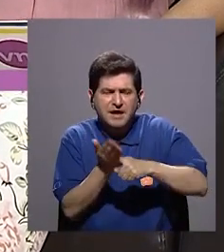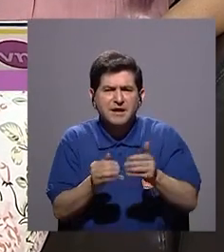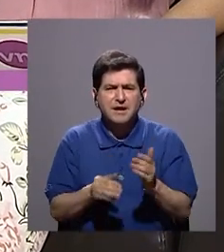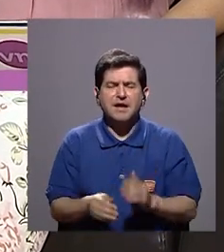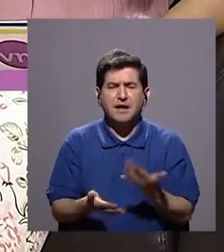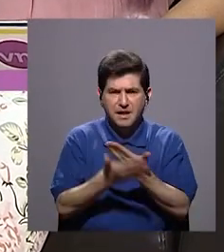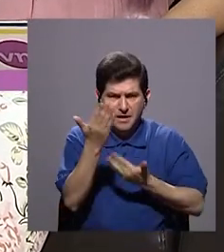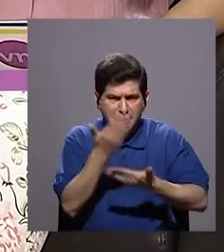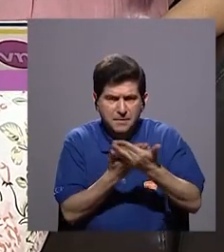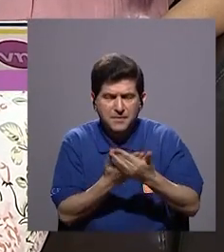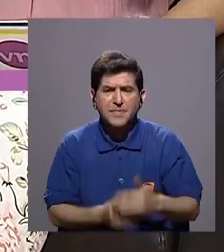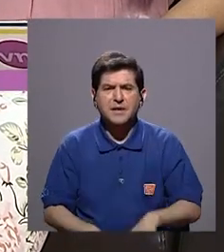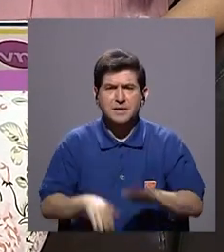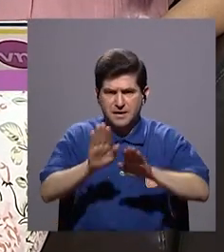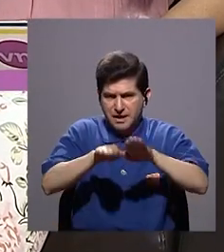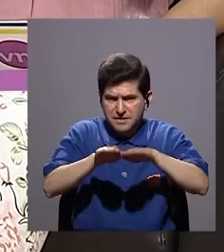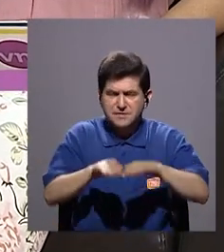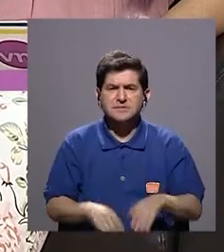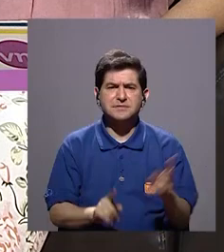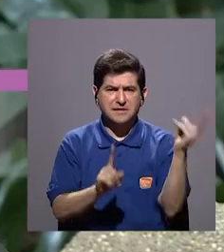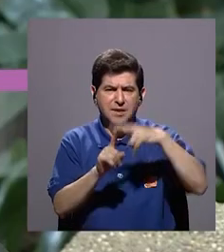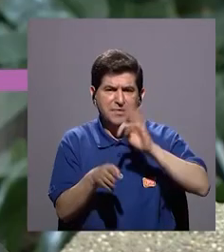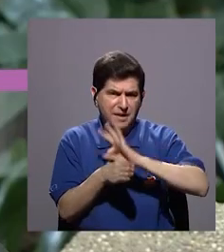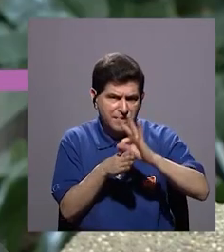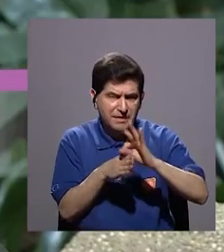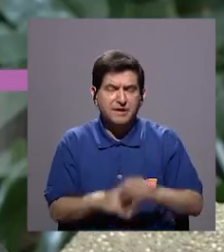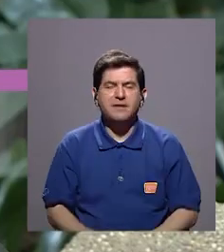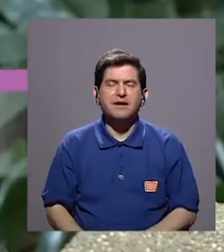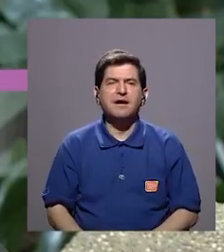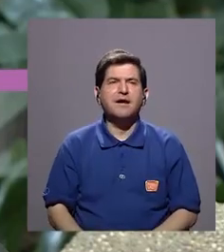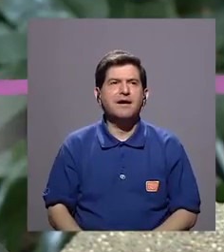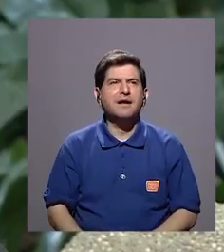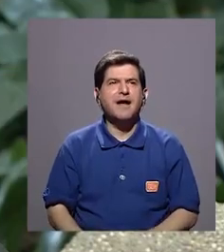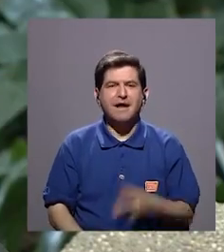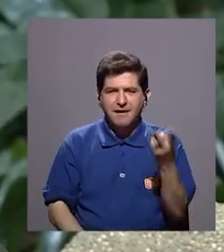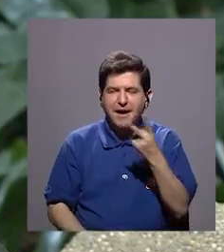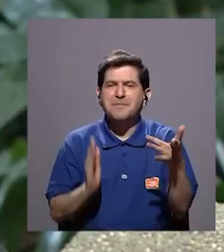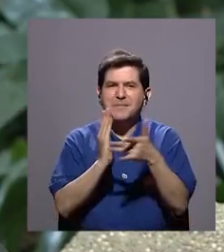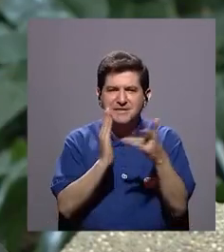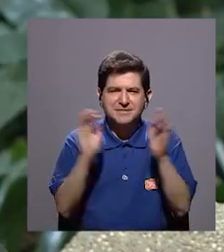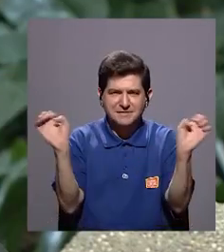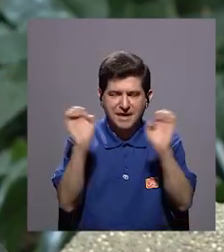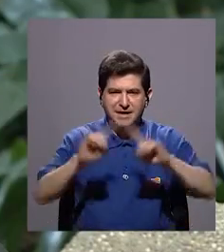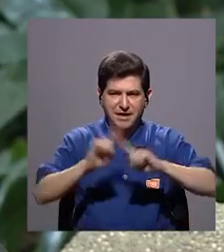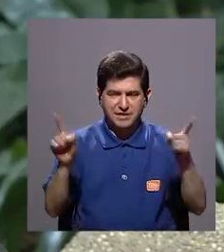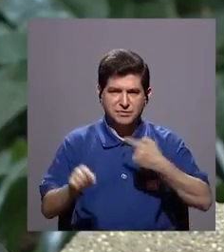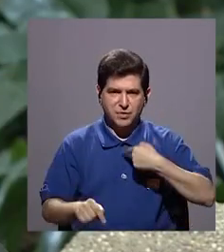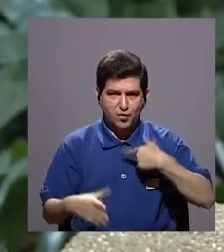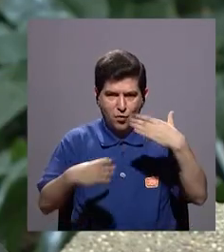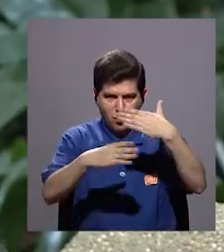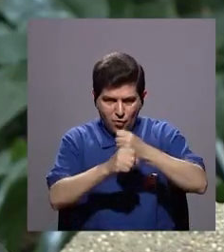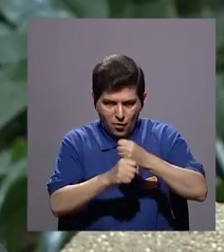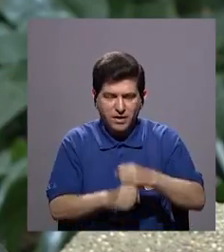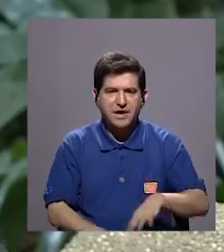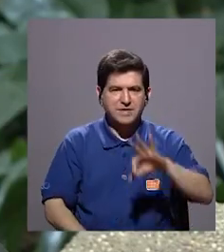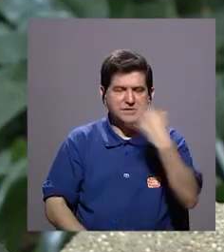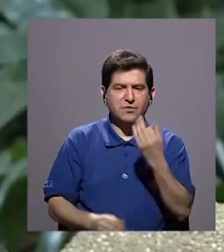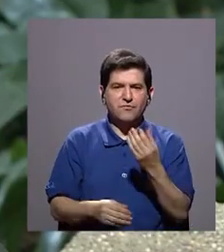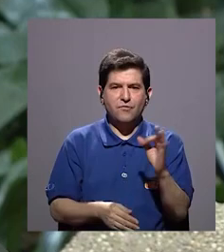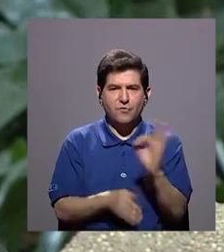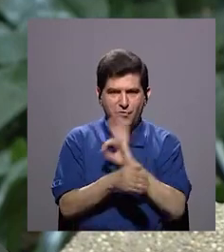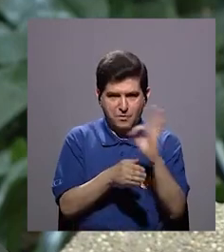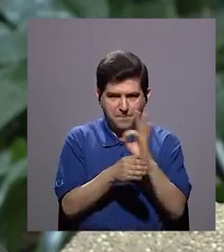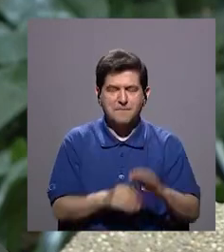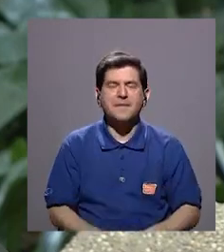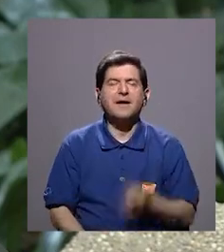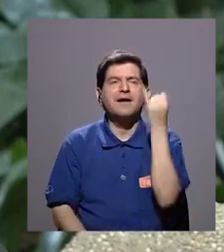reflexología? Son de las técnicas que son energéticas, ¿verdad? Pero Reiki, cuando uno hace, la manera que